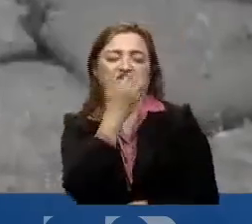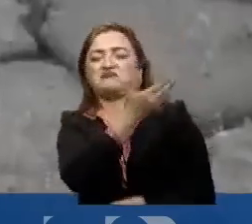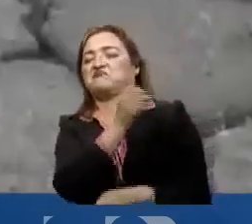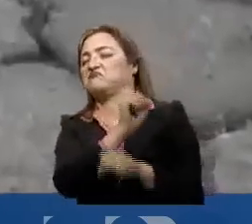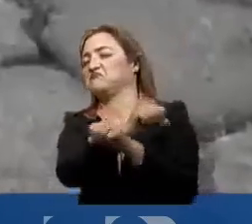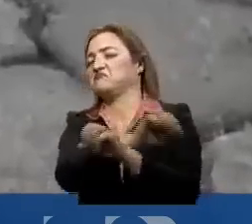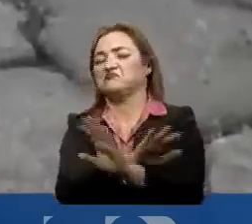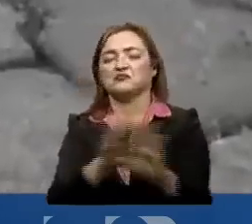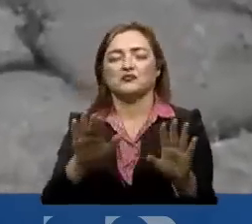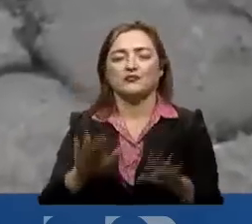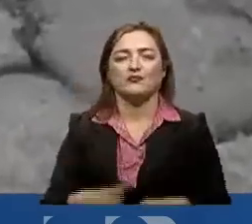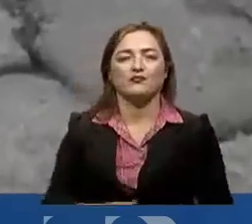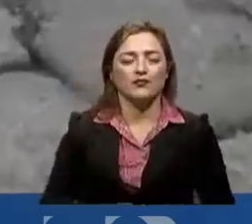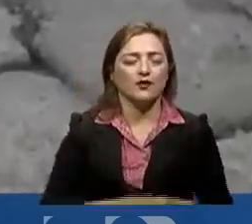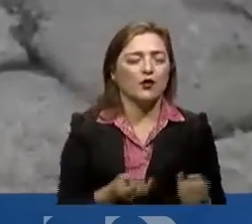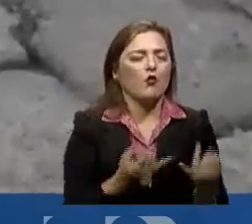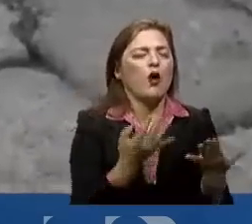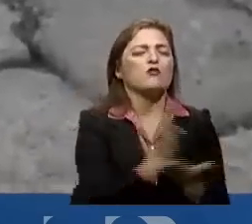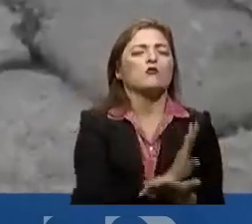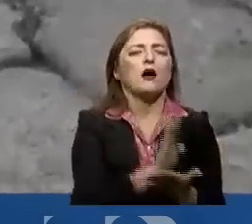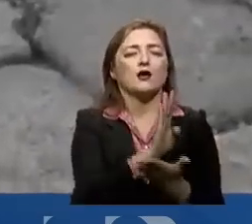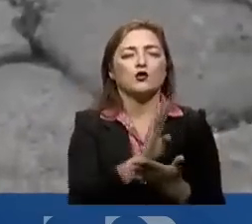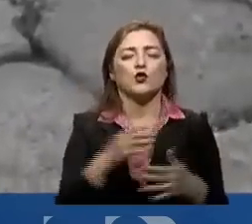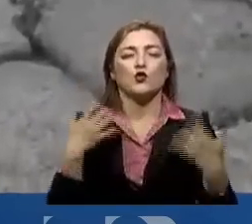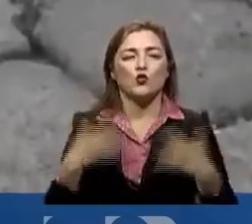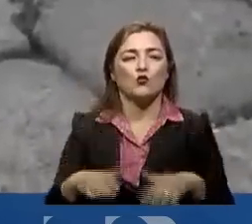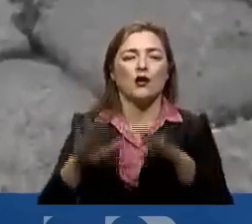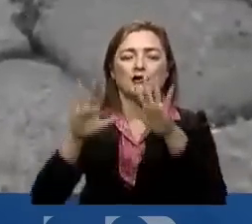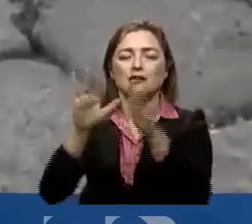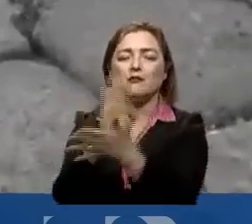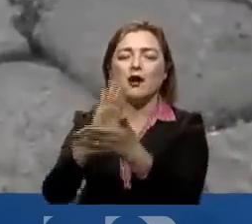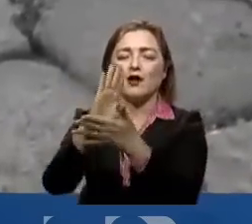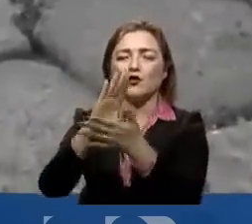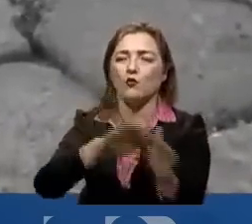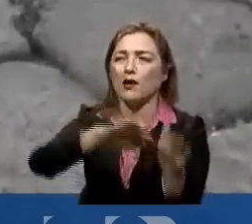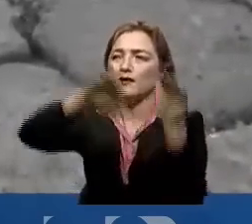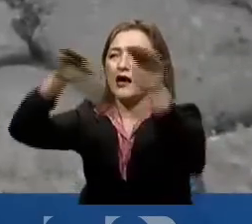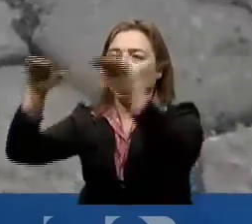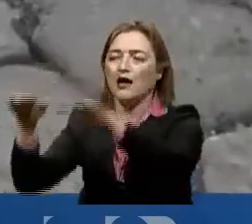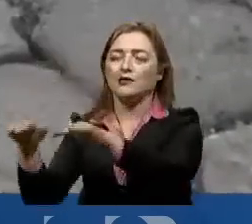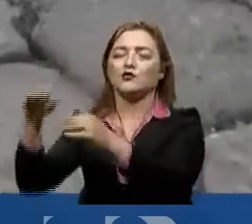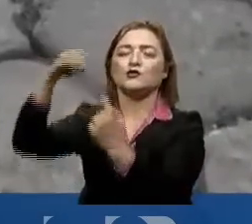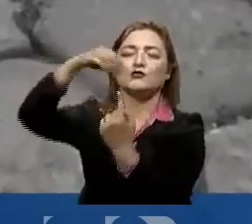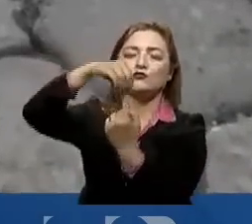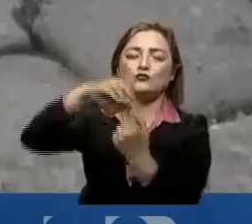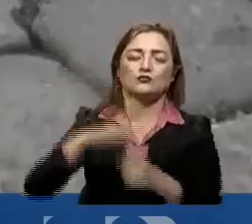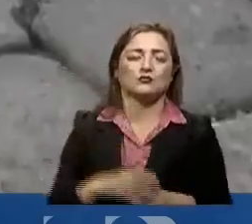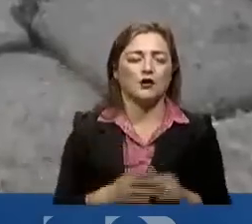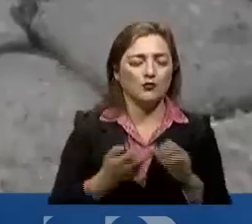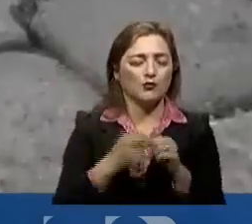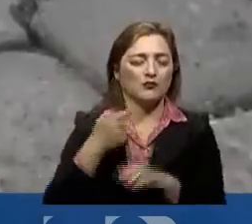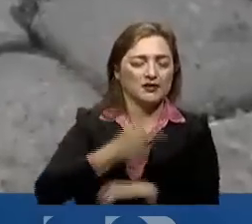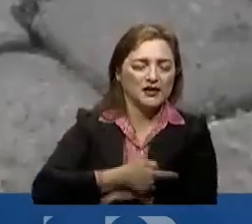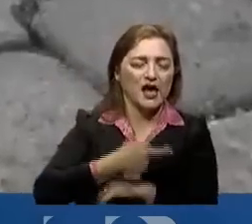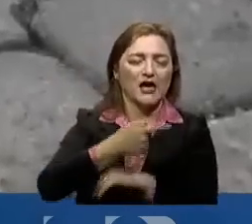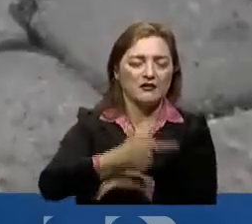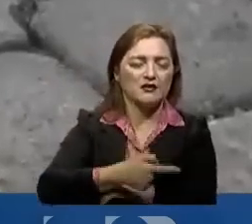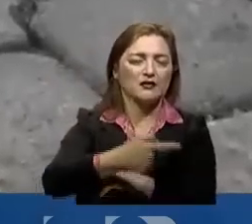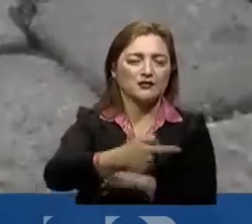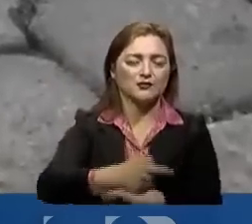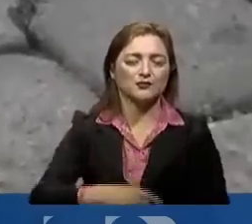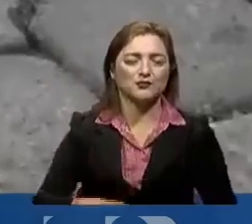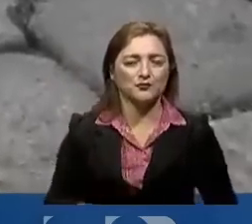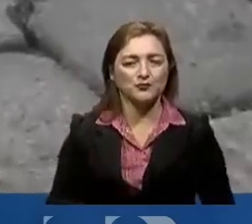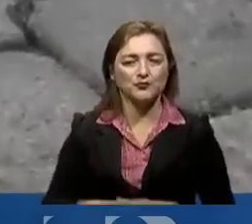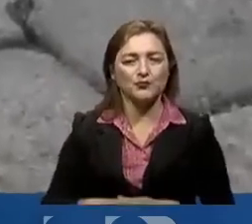la parte alta de la parroquia de San Antonio de Pichincha. Y este problema es durante todo el día, durante todos los días. Vienen, nos